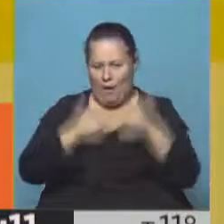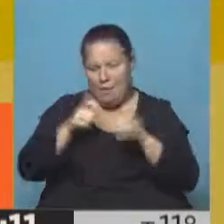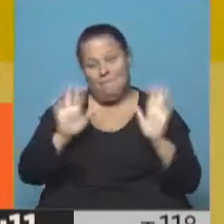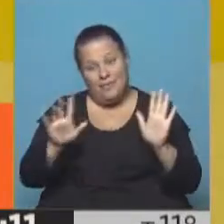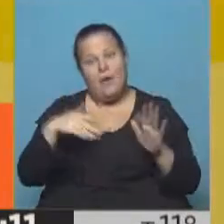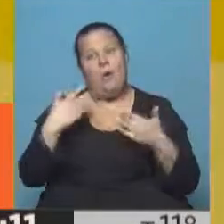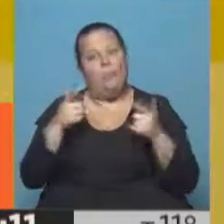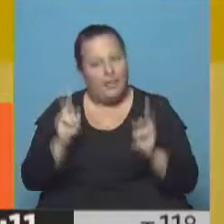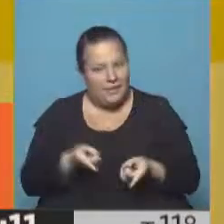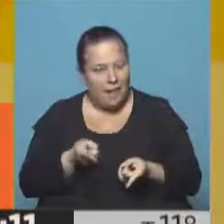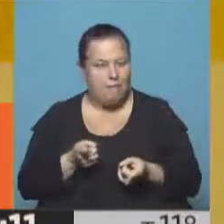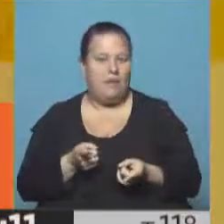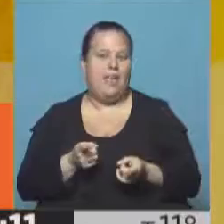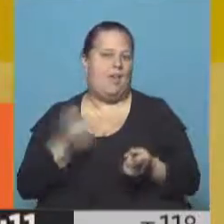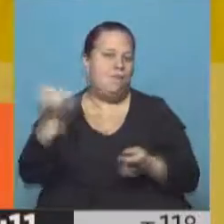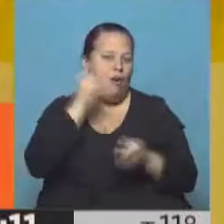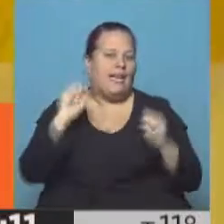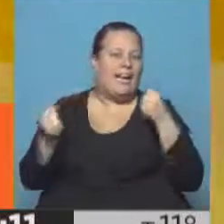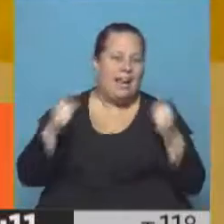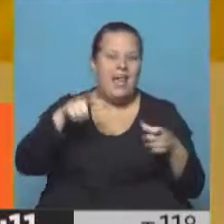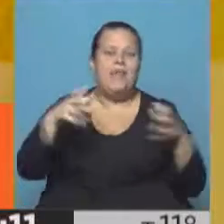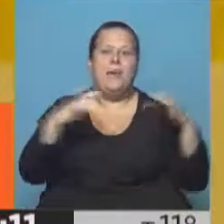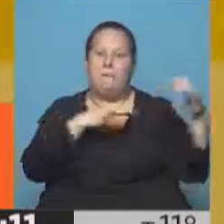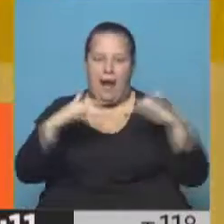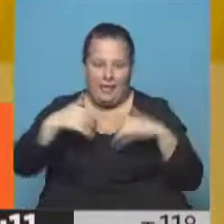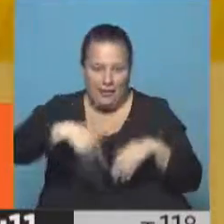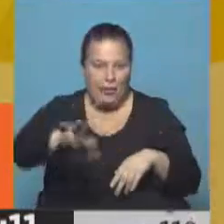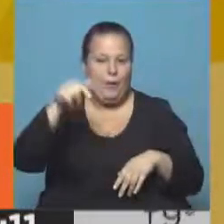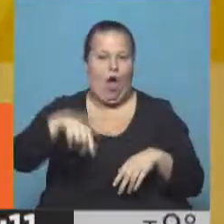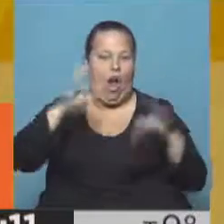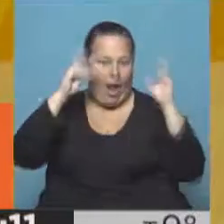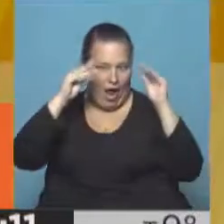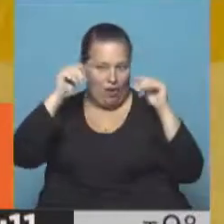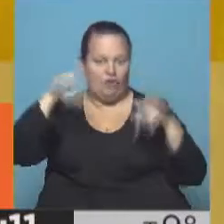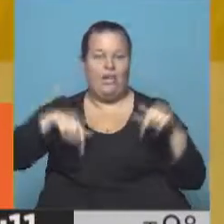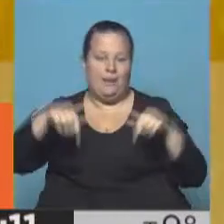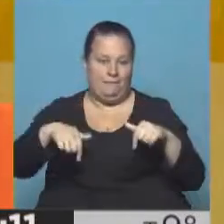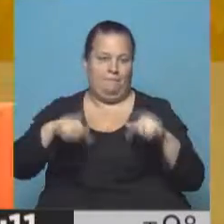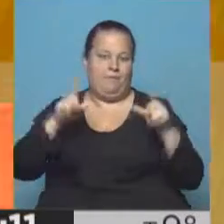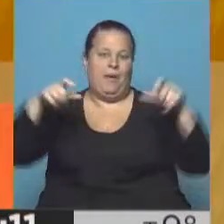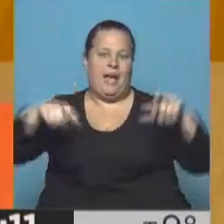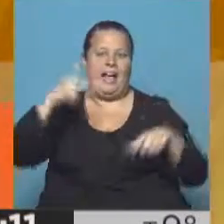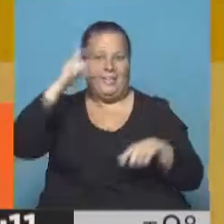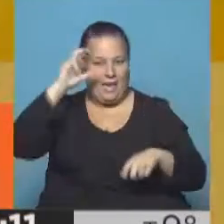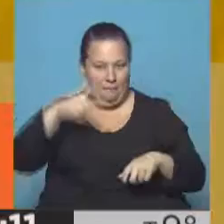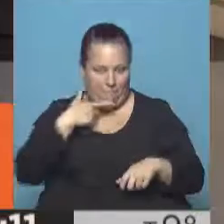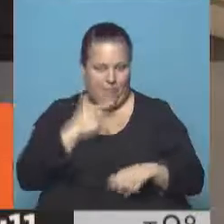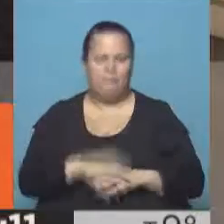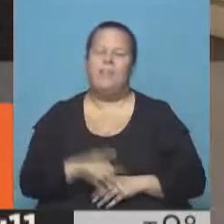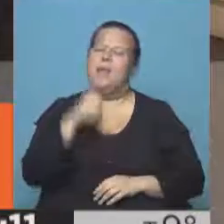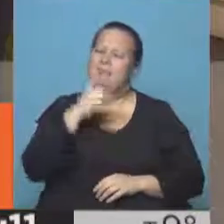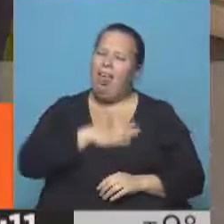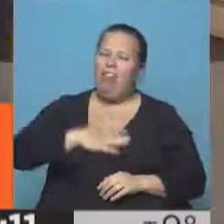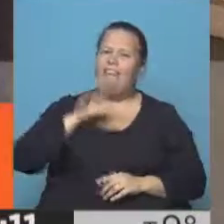que por ahí van a pasar las claves y la ansiedad del partido que se va a jugar esta noche aquí justamente en el material está atentos y mira la